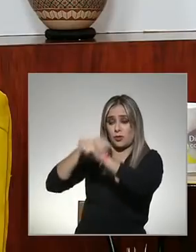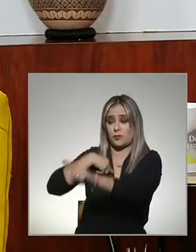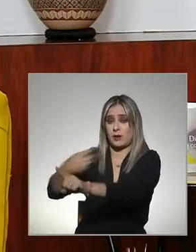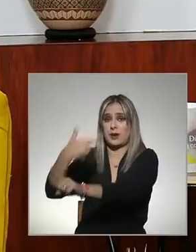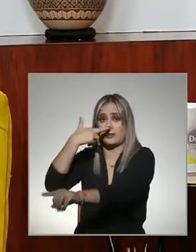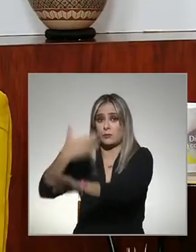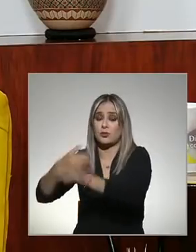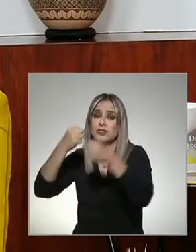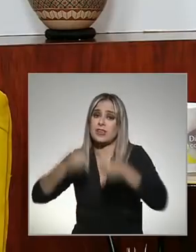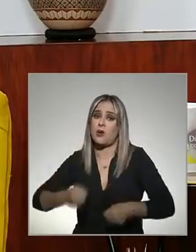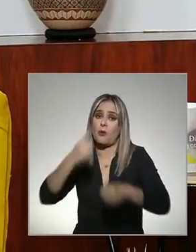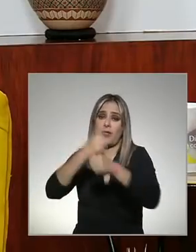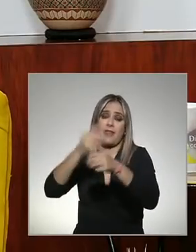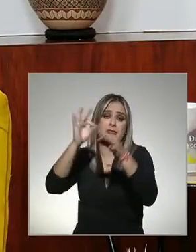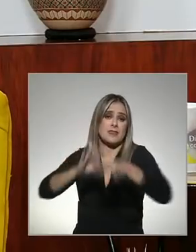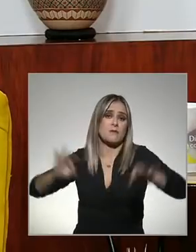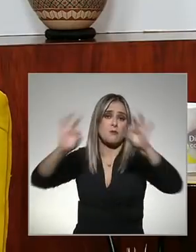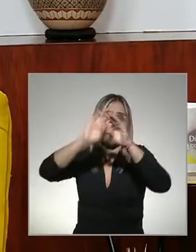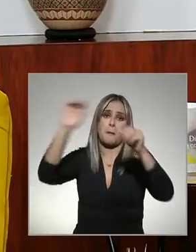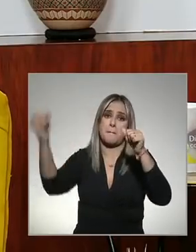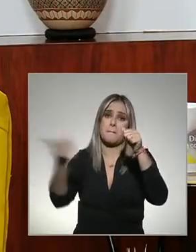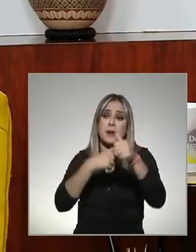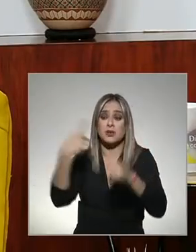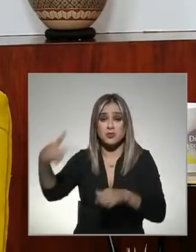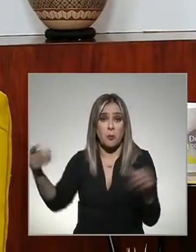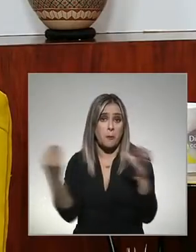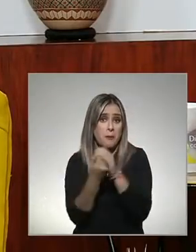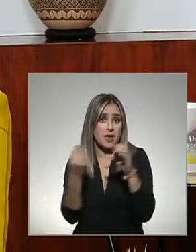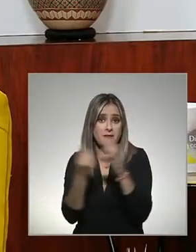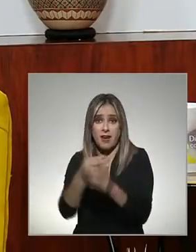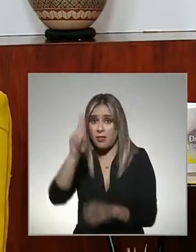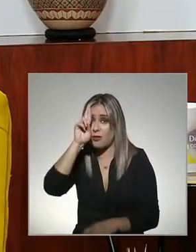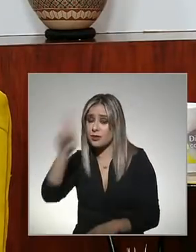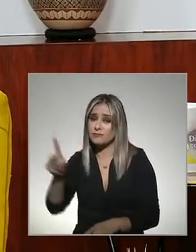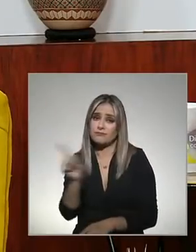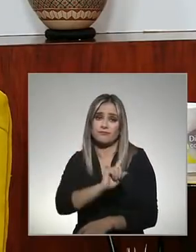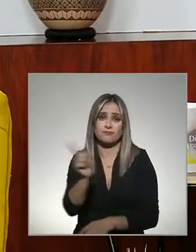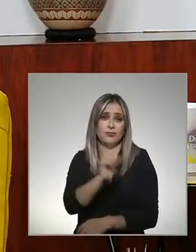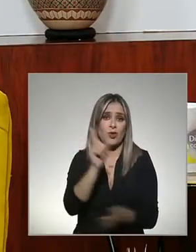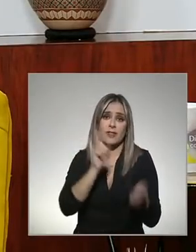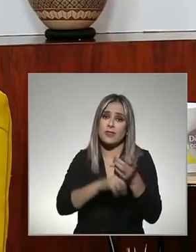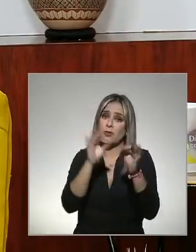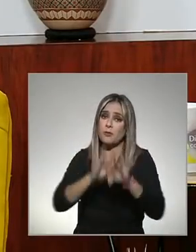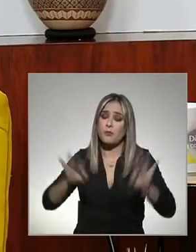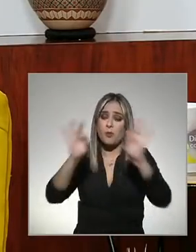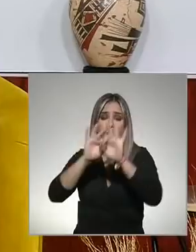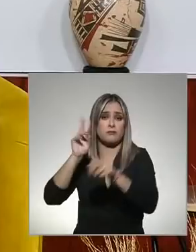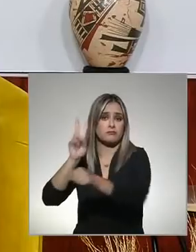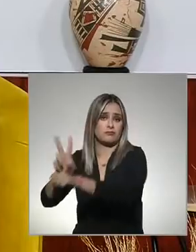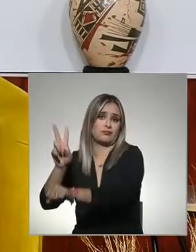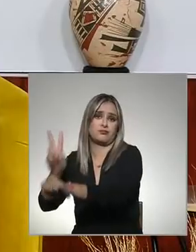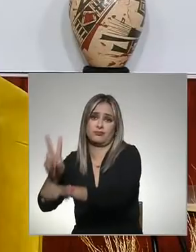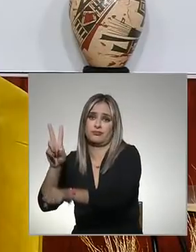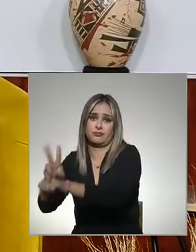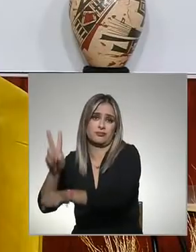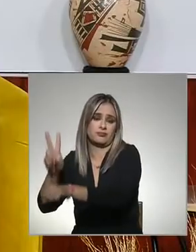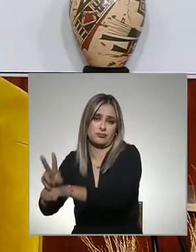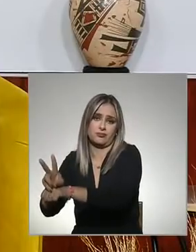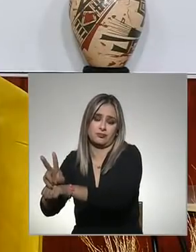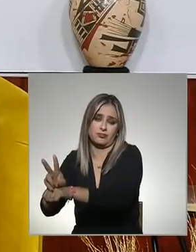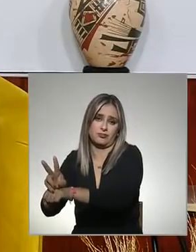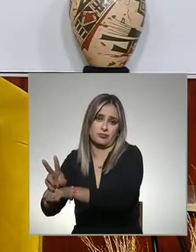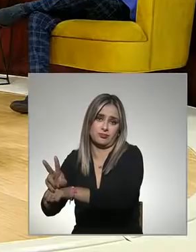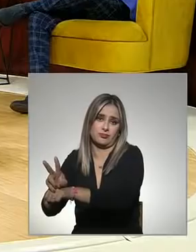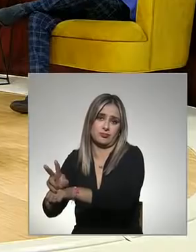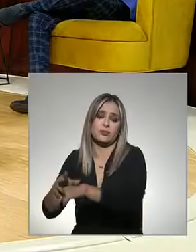la seguridad, primero. Primero. ¿Por qué? Porque legalmente eres responsable de él. Ya no hablemos de, desde el punto